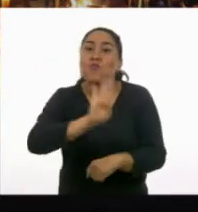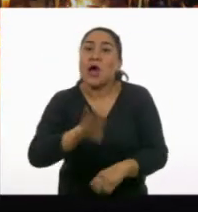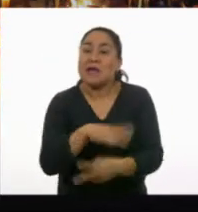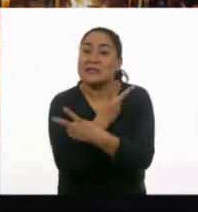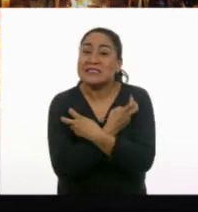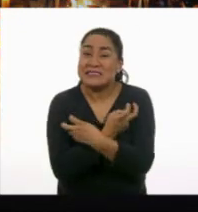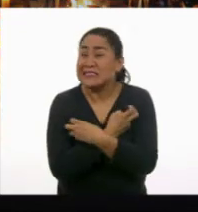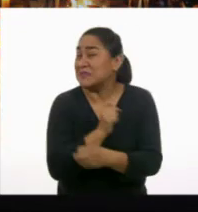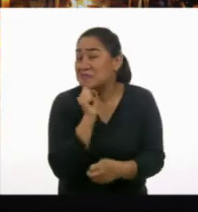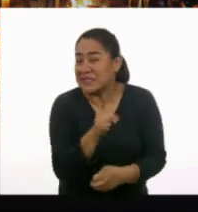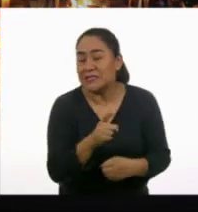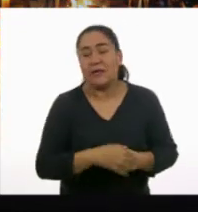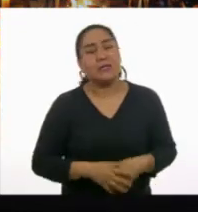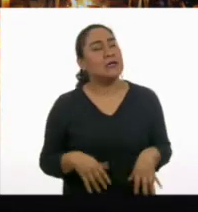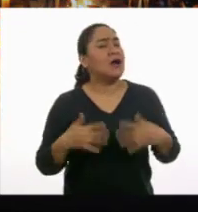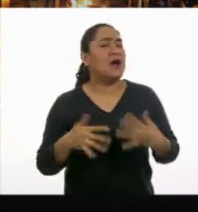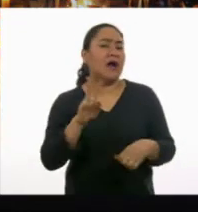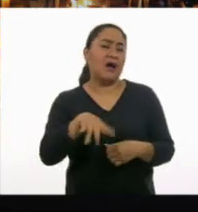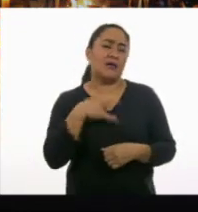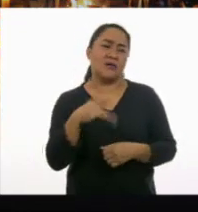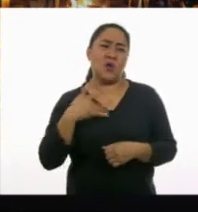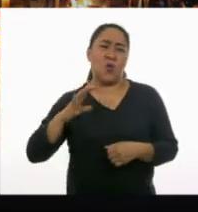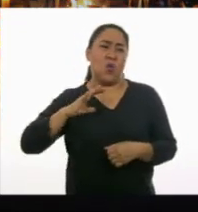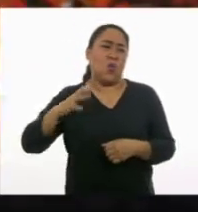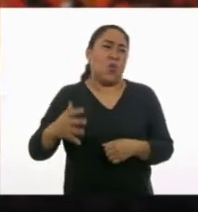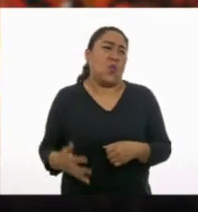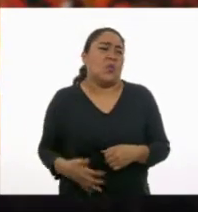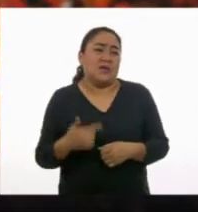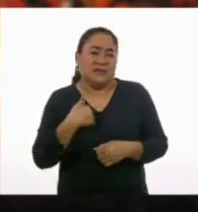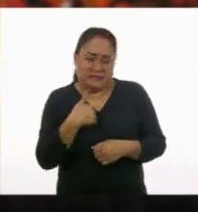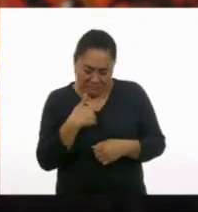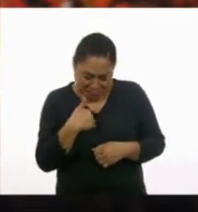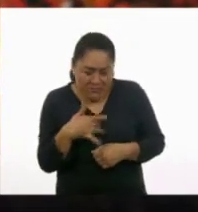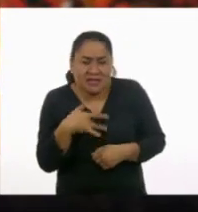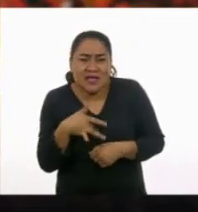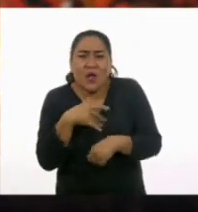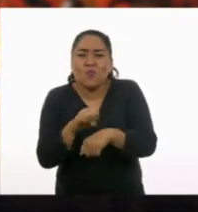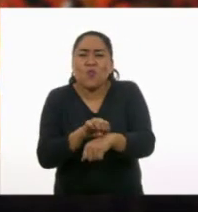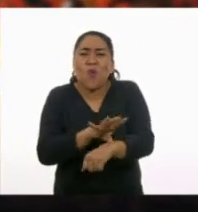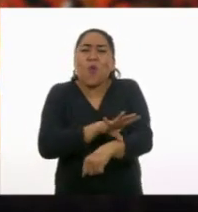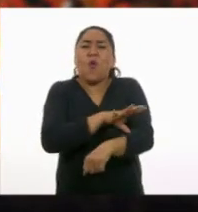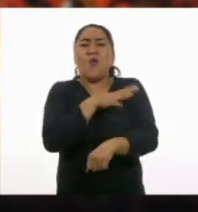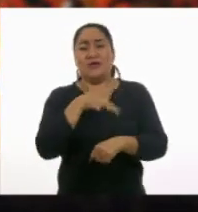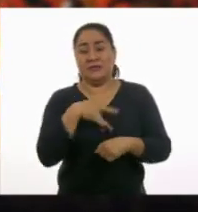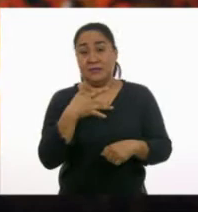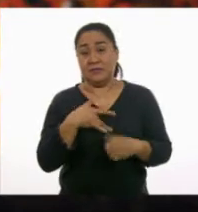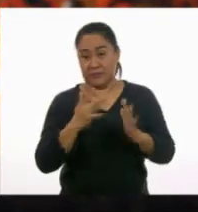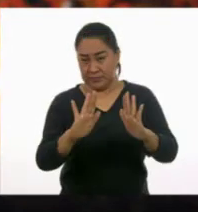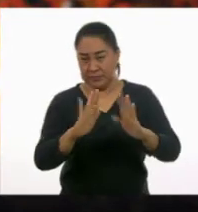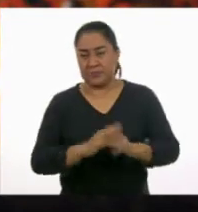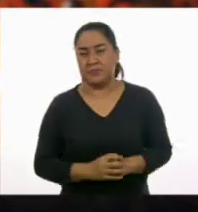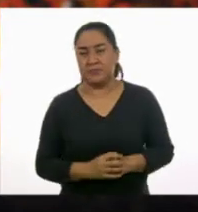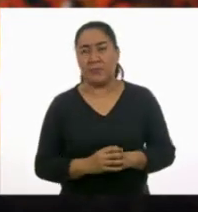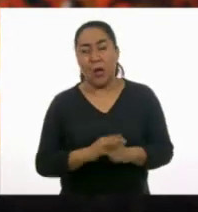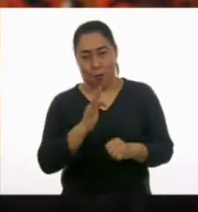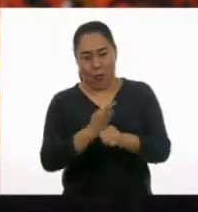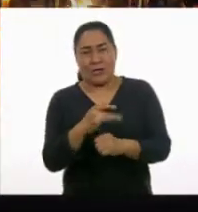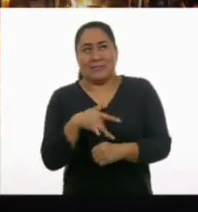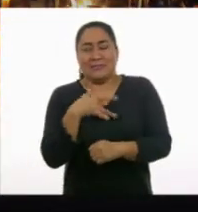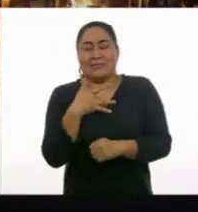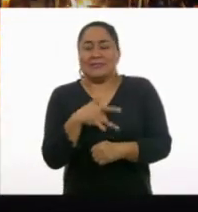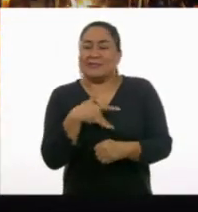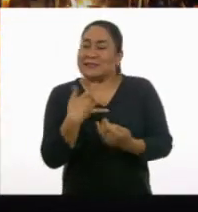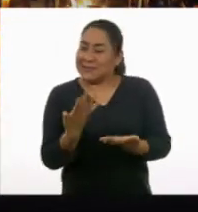sí, qué gran orgullo. Yo me lleno de emoción y de nostalgia. Oye, y hablando de nostalgia, ¿qué